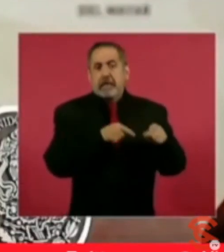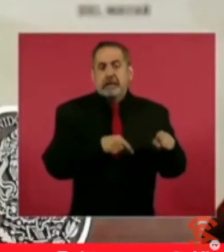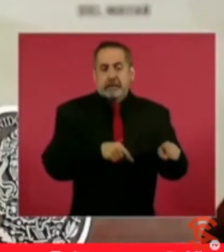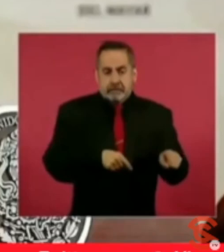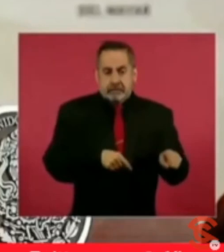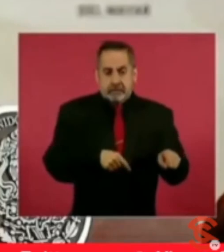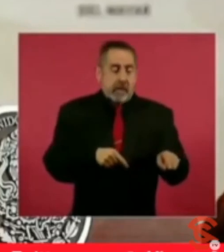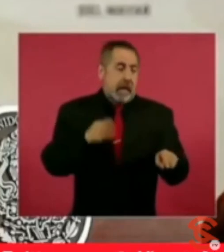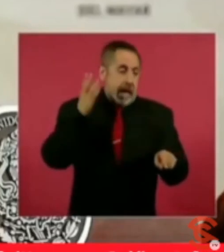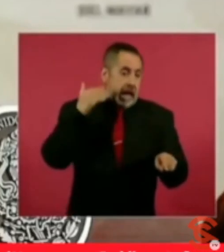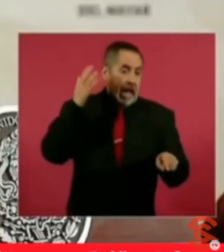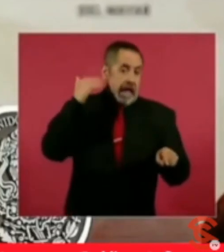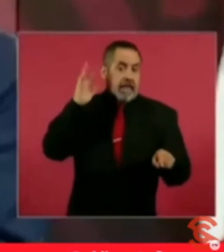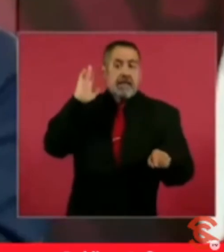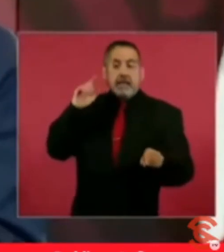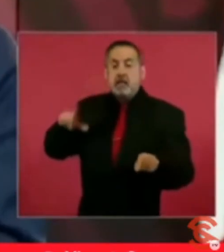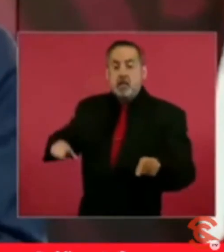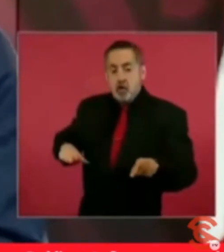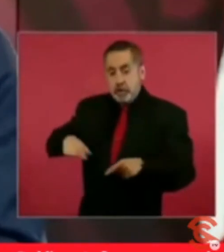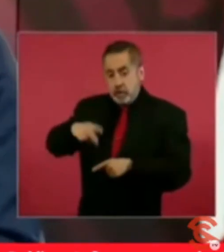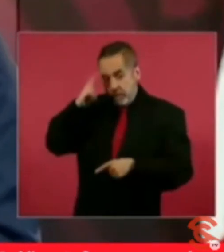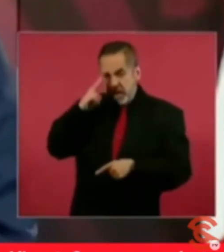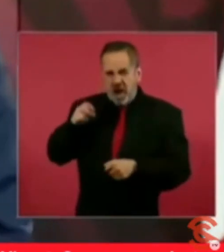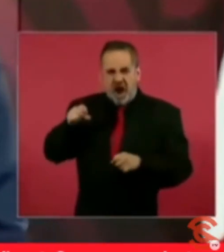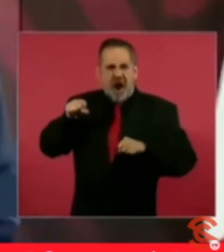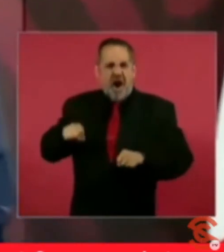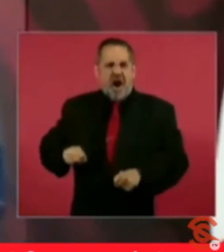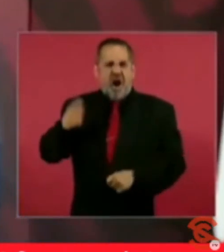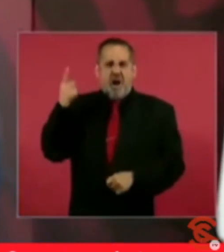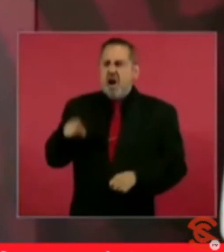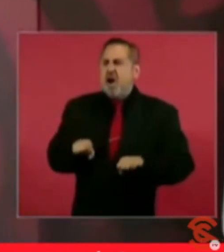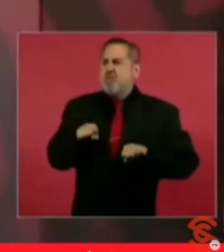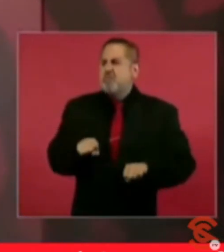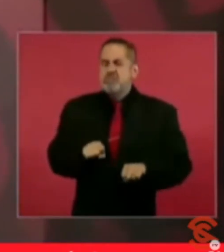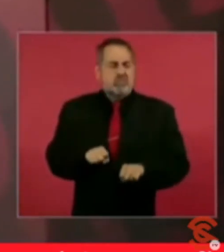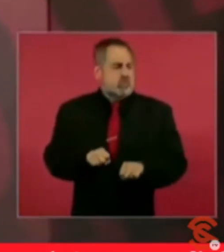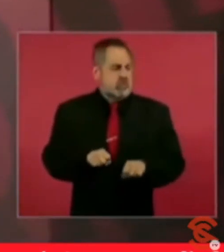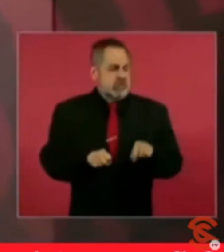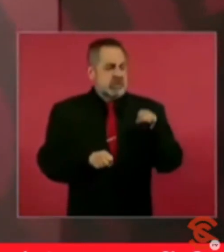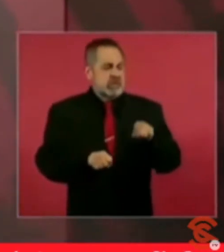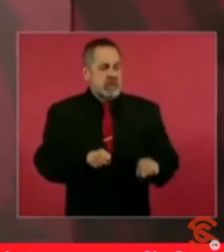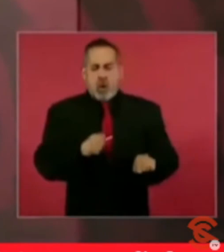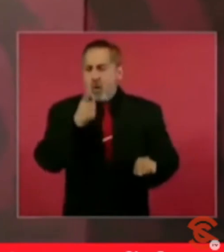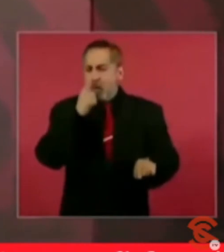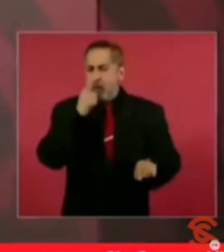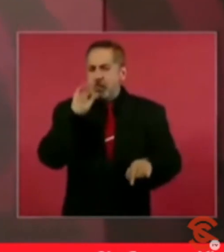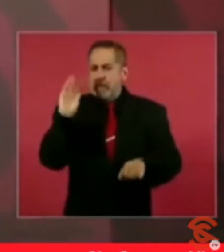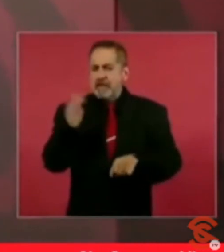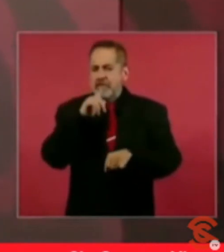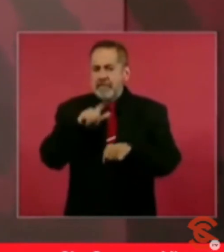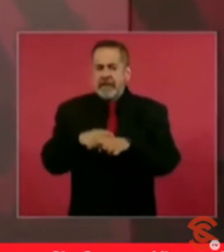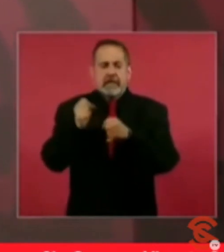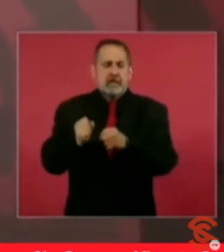Antes el Estado mexicano, autoritario, tenía la Policía Federal de Seguridad,